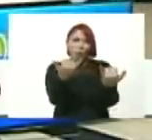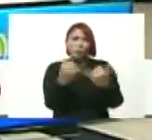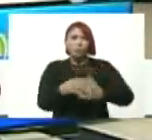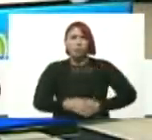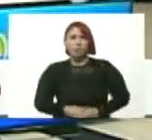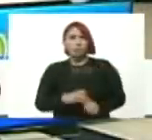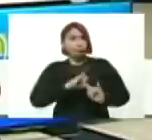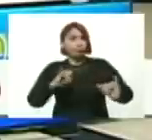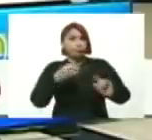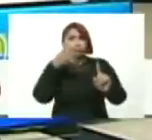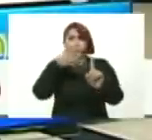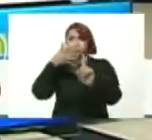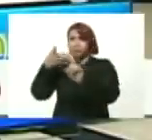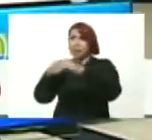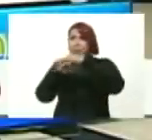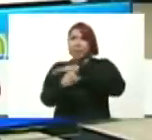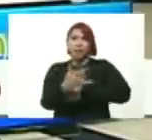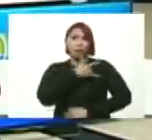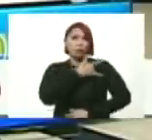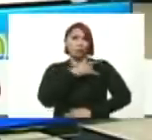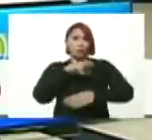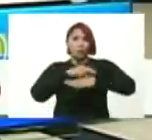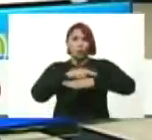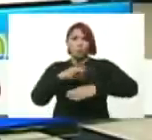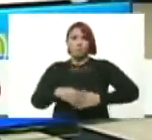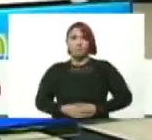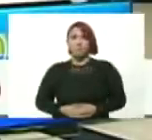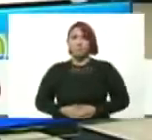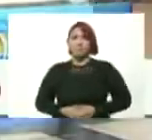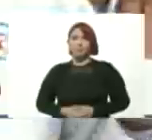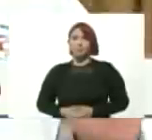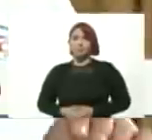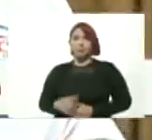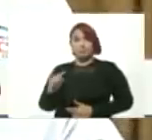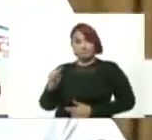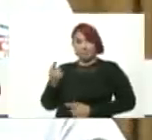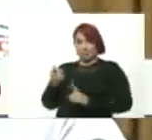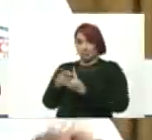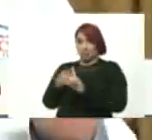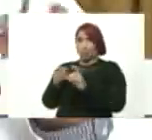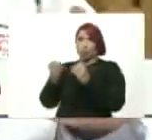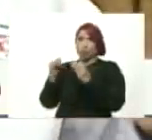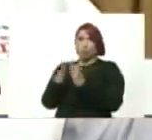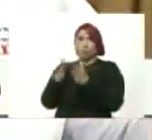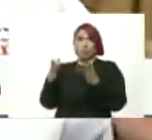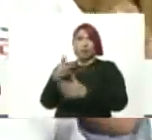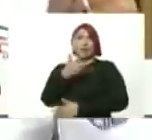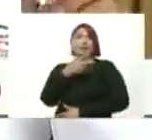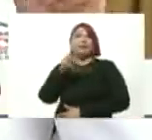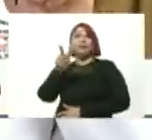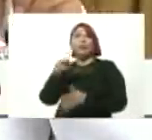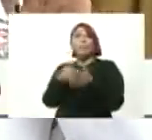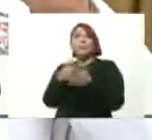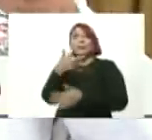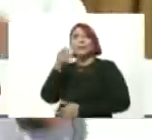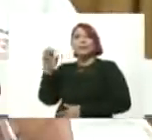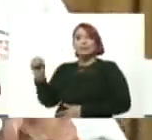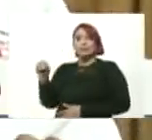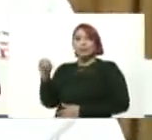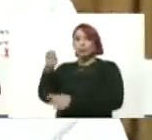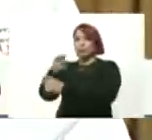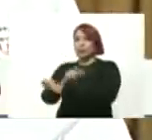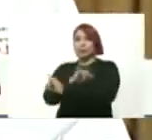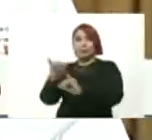que se están formando correcto en medicina correcto primero el número grande de 32.300 egresados hay estudiando